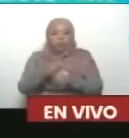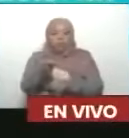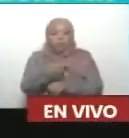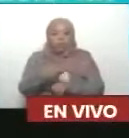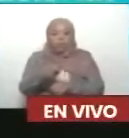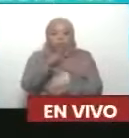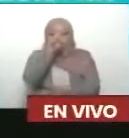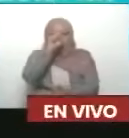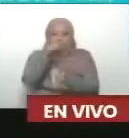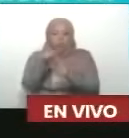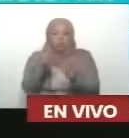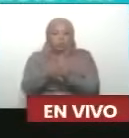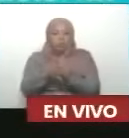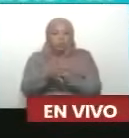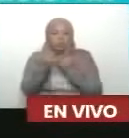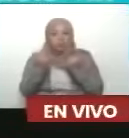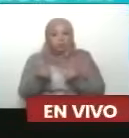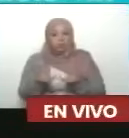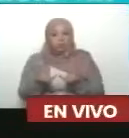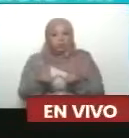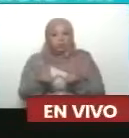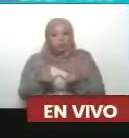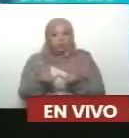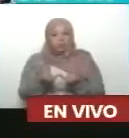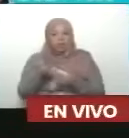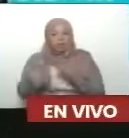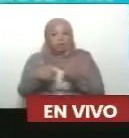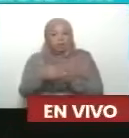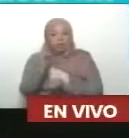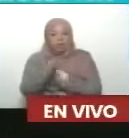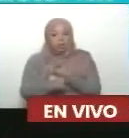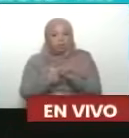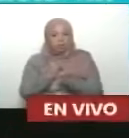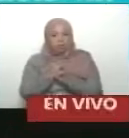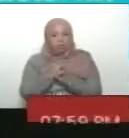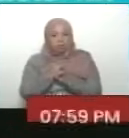una visión geopolítica, nacional e internacional,